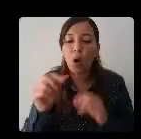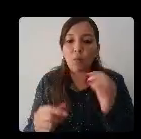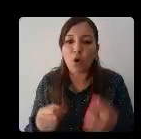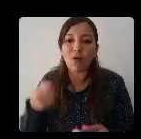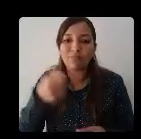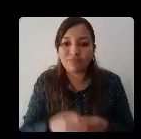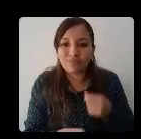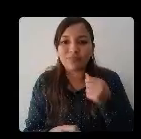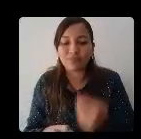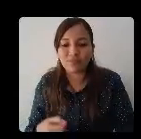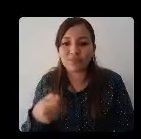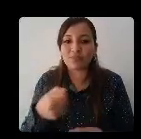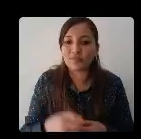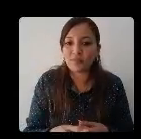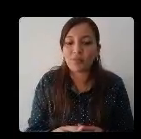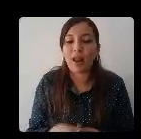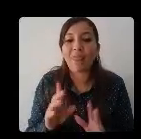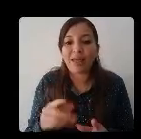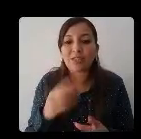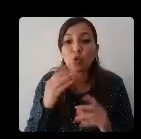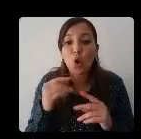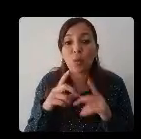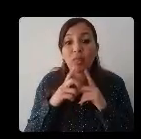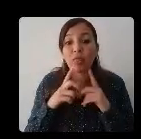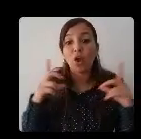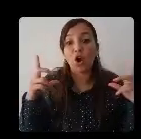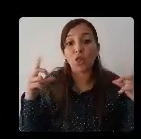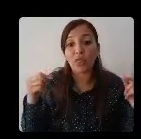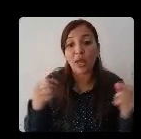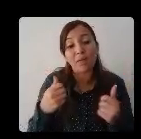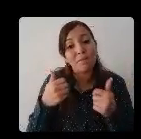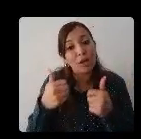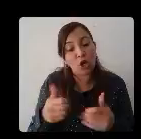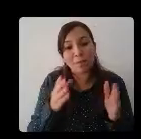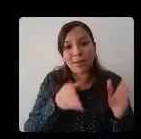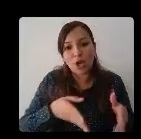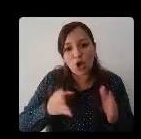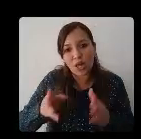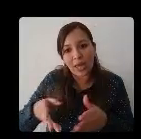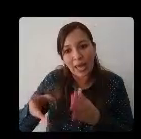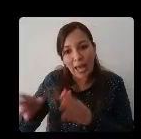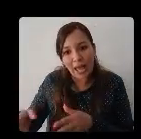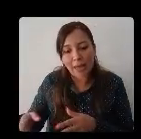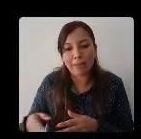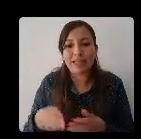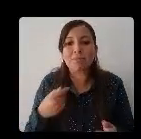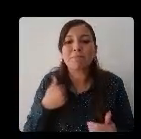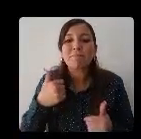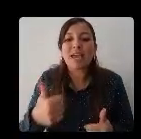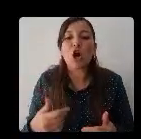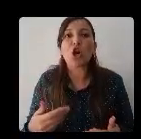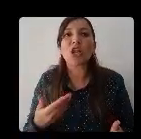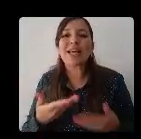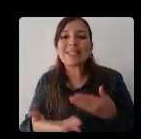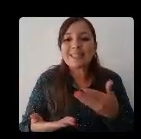recibiendo. Y ahora un poco también al último, lo que nos contabas del proyecto Invernadero, si no me equivoco, ese es del proyecto que